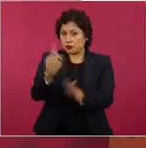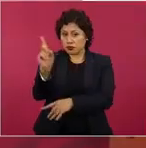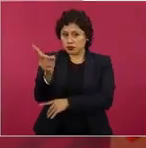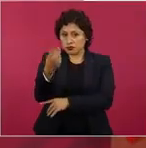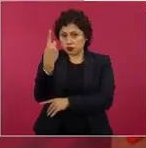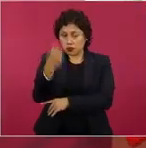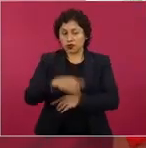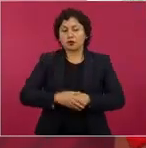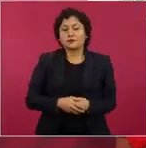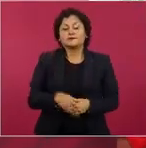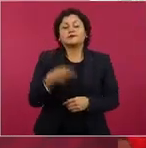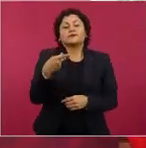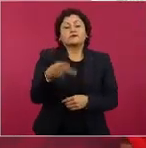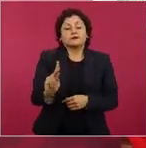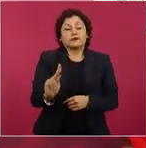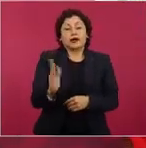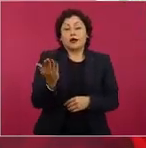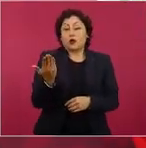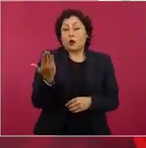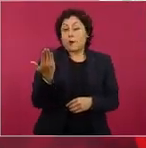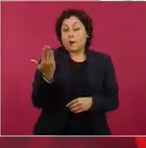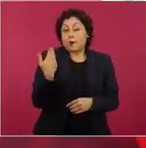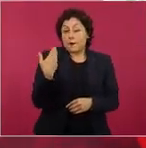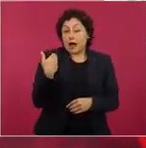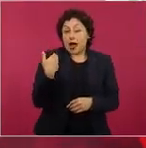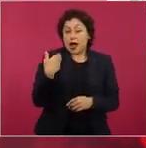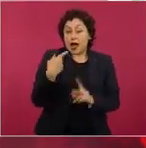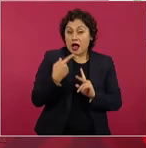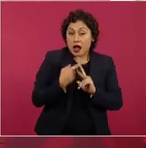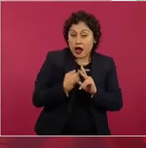Pero recientemente se hizo otro avalúo